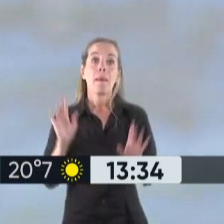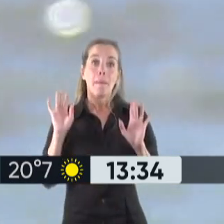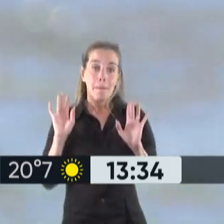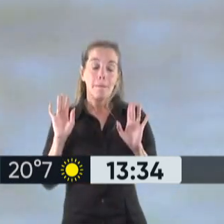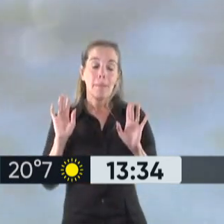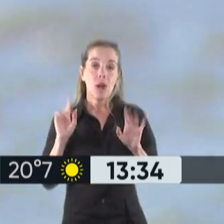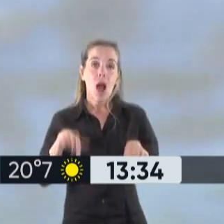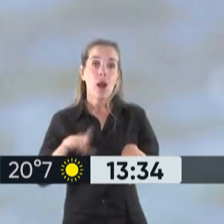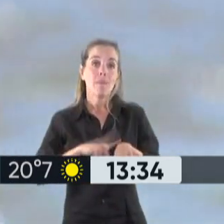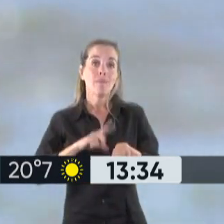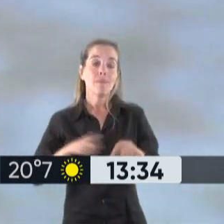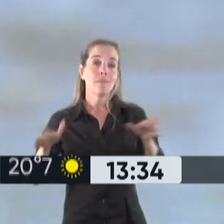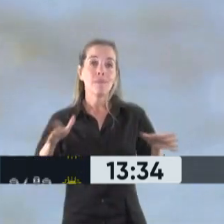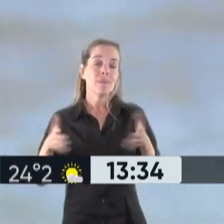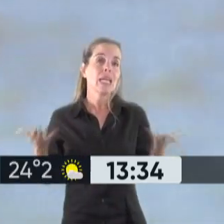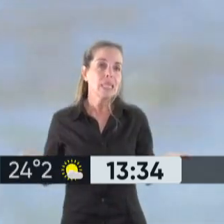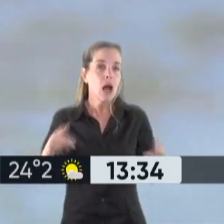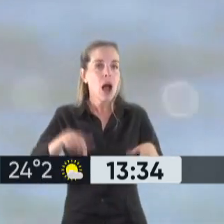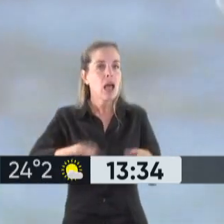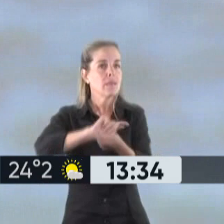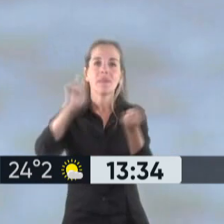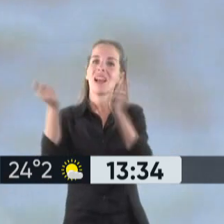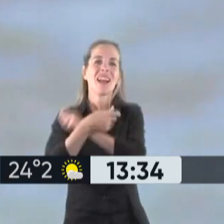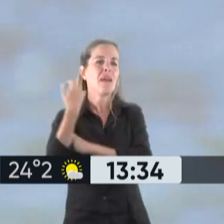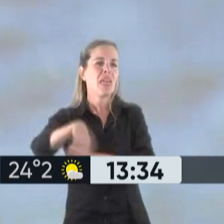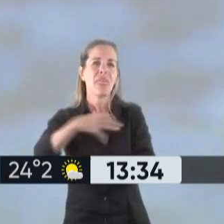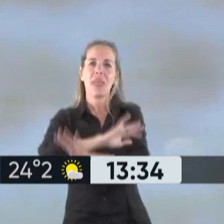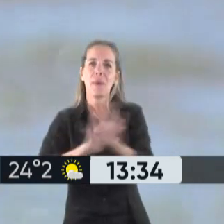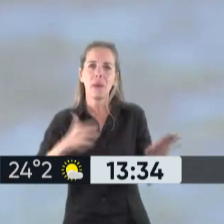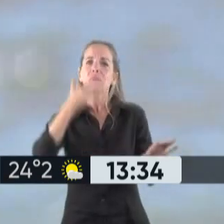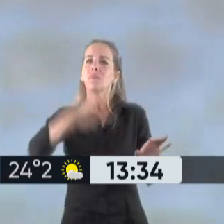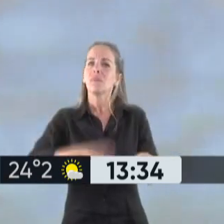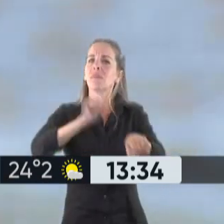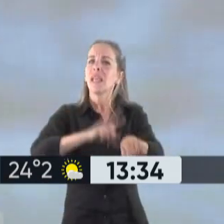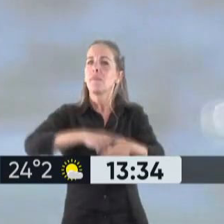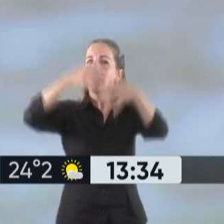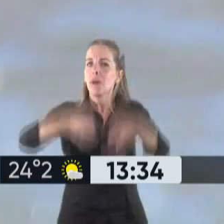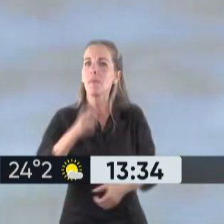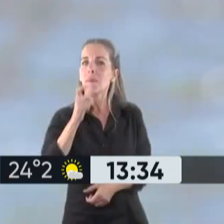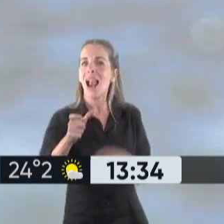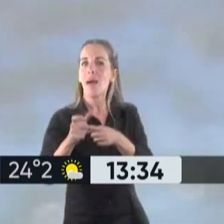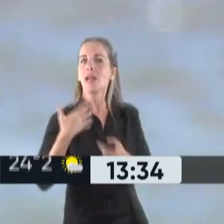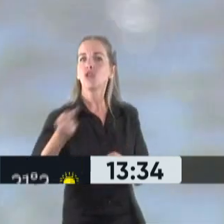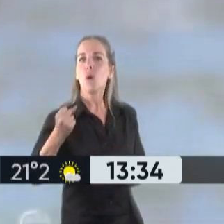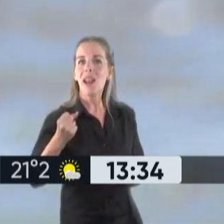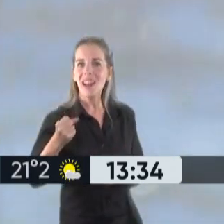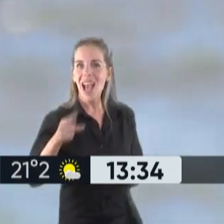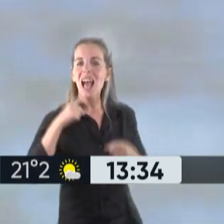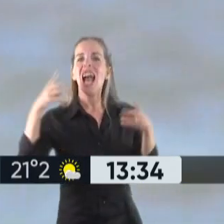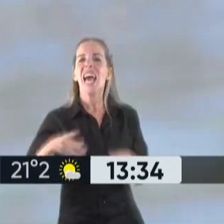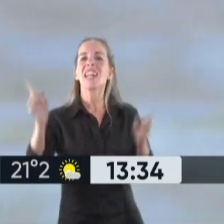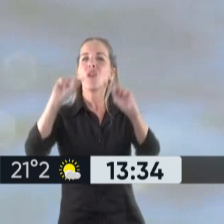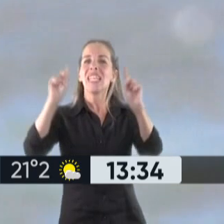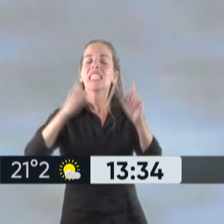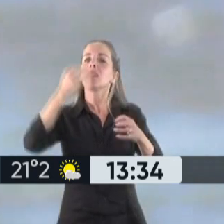tiempo en donde esto debe cambiar. Es un tiempo donde la palabra soberanía no es un grito de guerra, es una